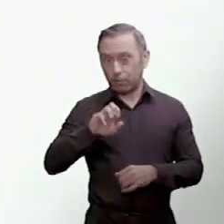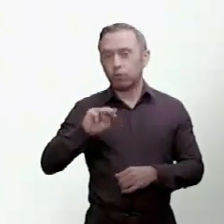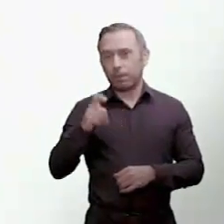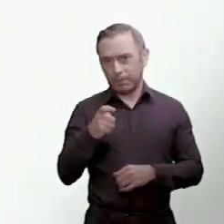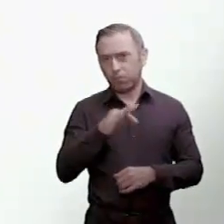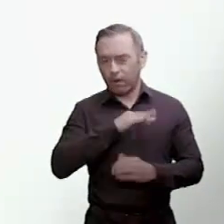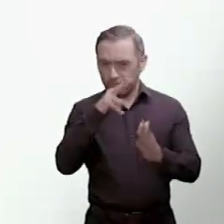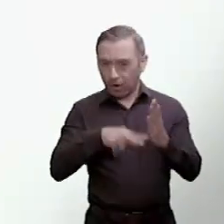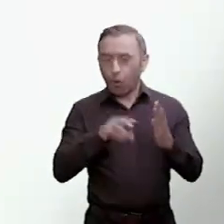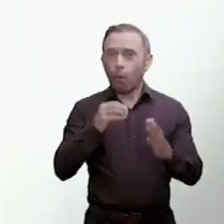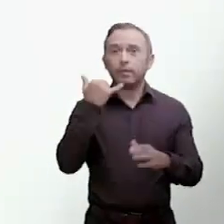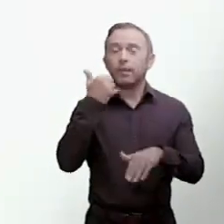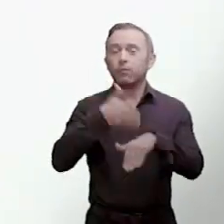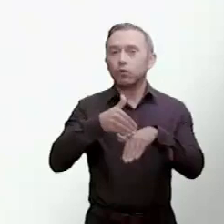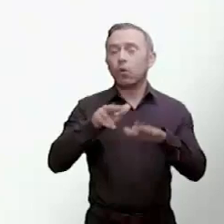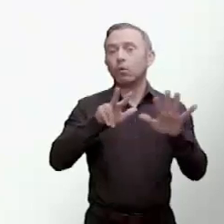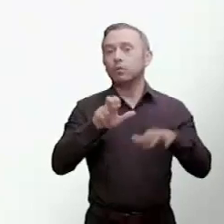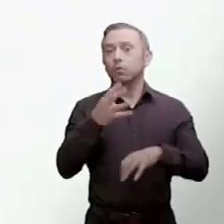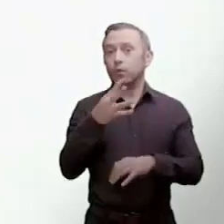en Inetel